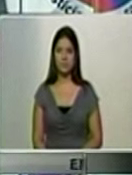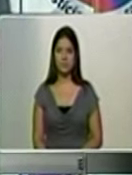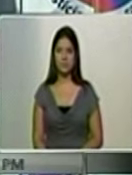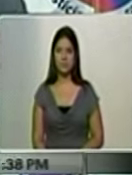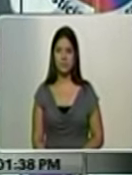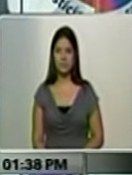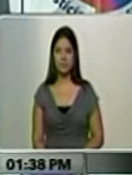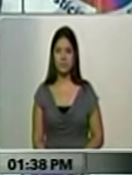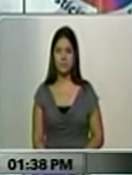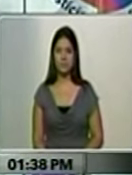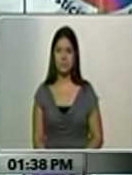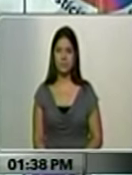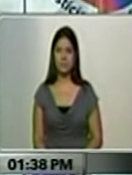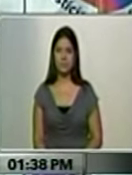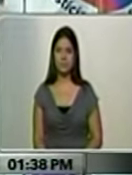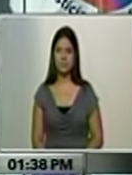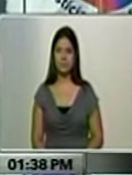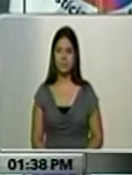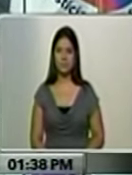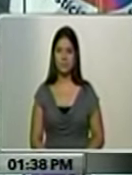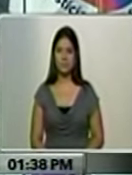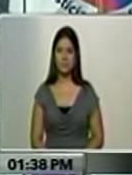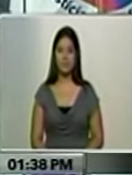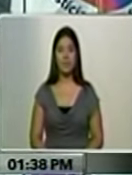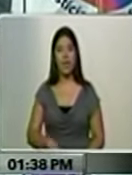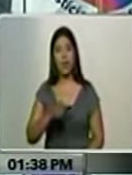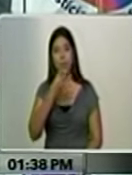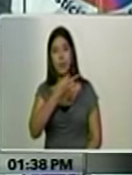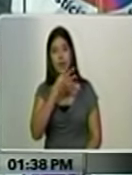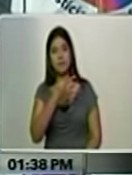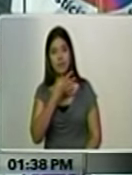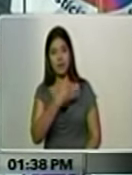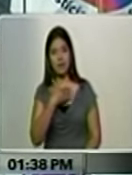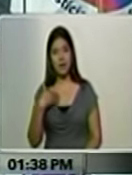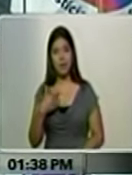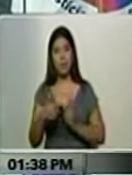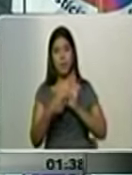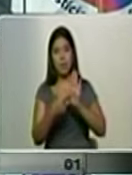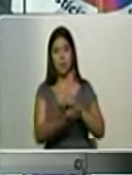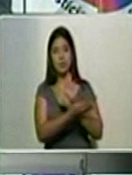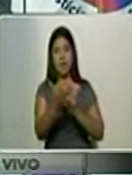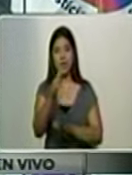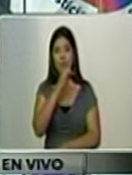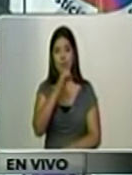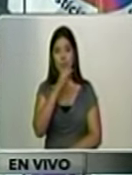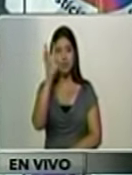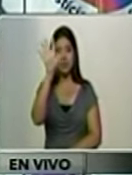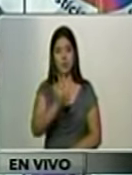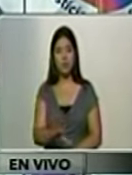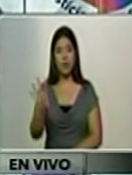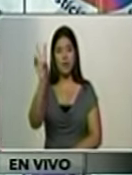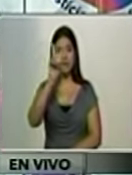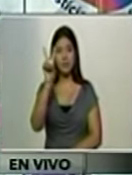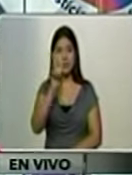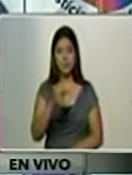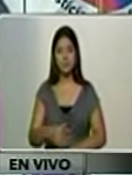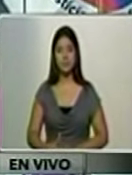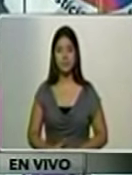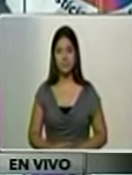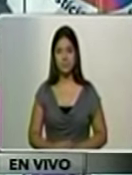Buenas tardes. Queremos entregar información al país, tal como indicara el